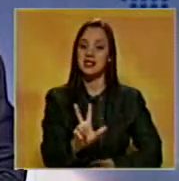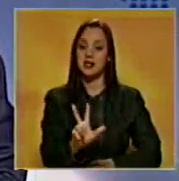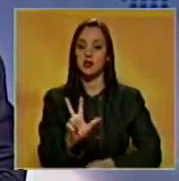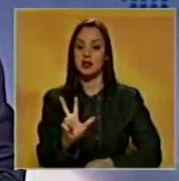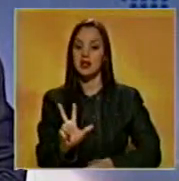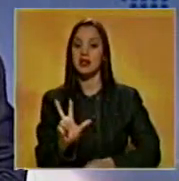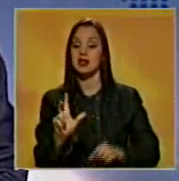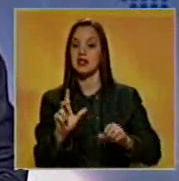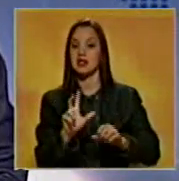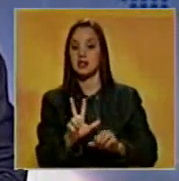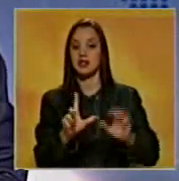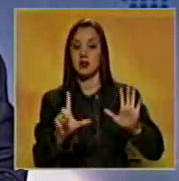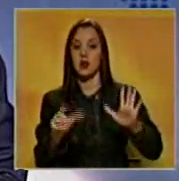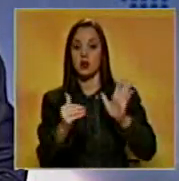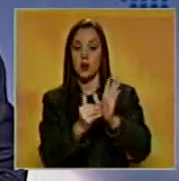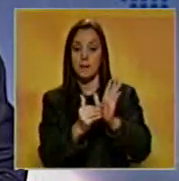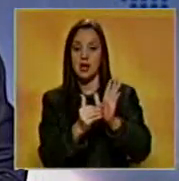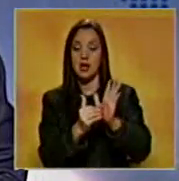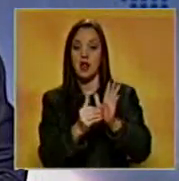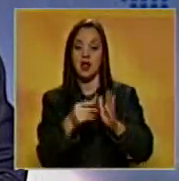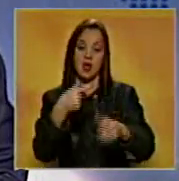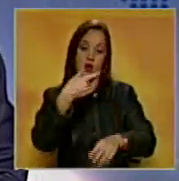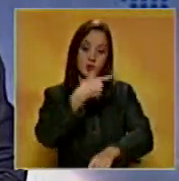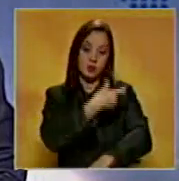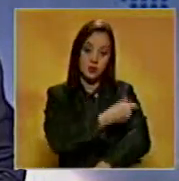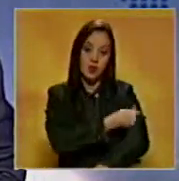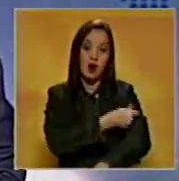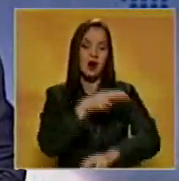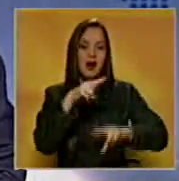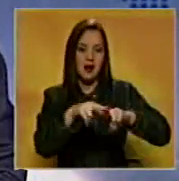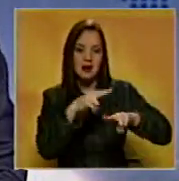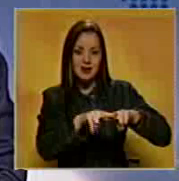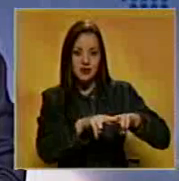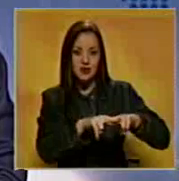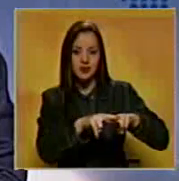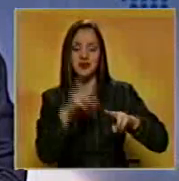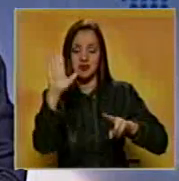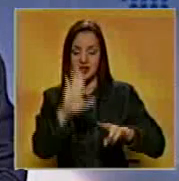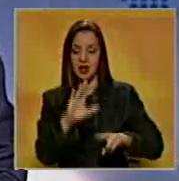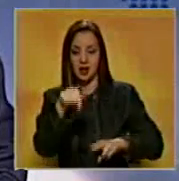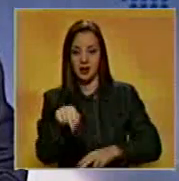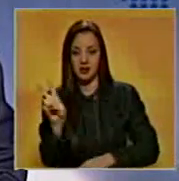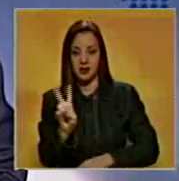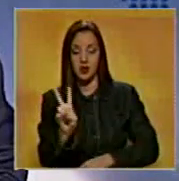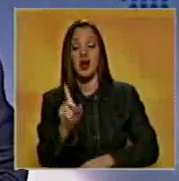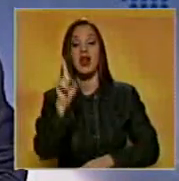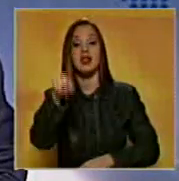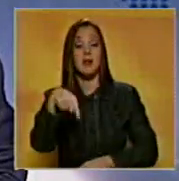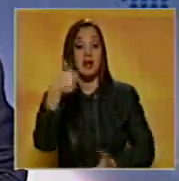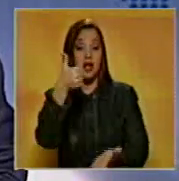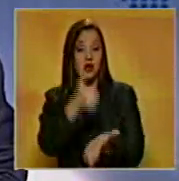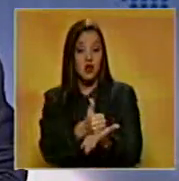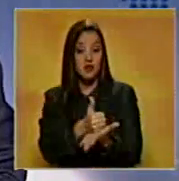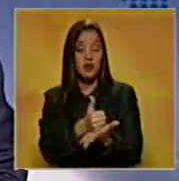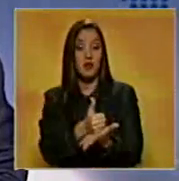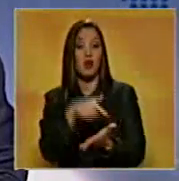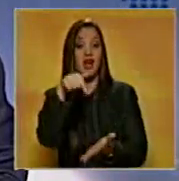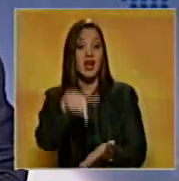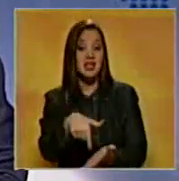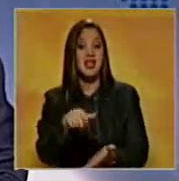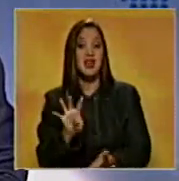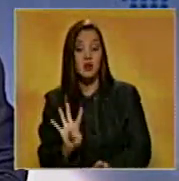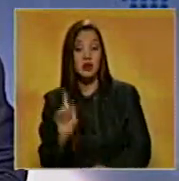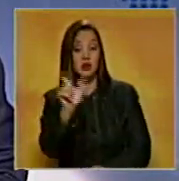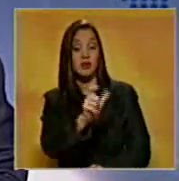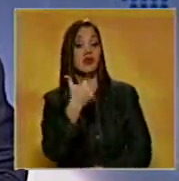374.000 dosis para completar el esquema de vacunación a niños. Además, el ministro confirmó 4 casos del virus Zika en Venezuela.